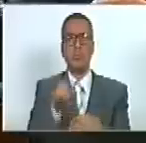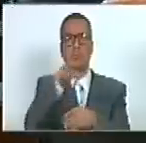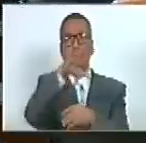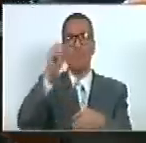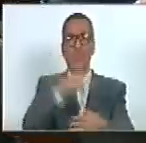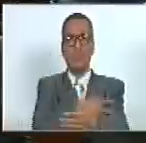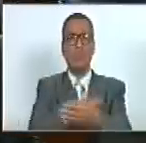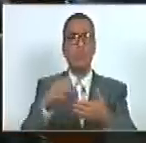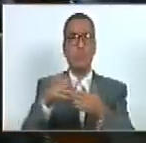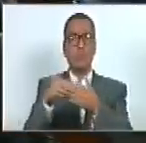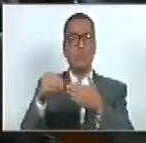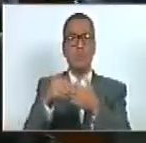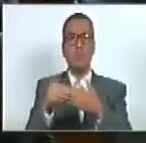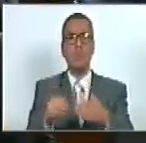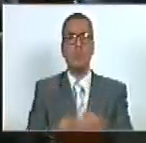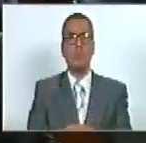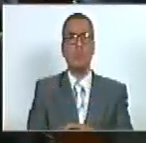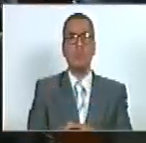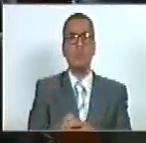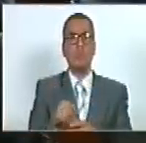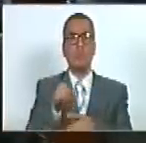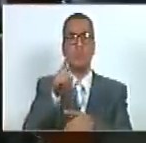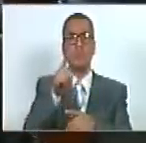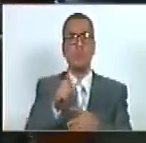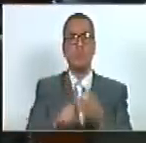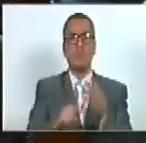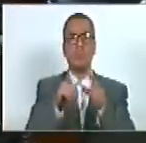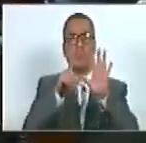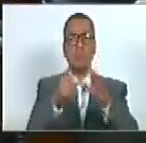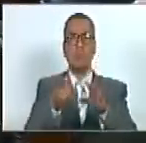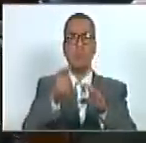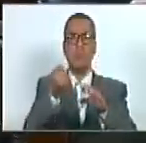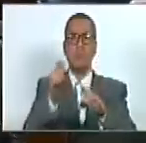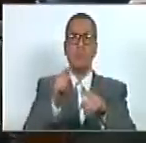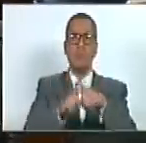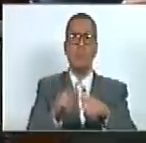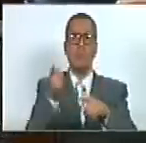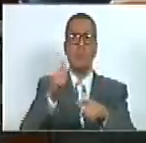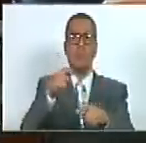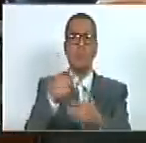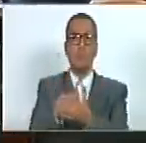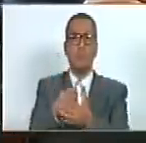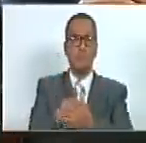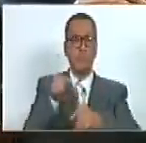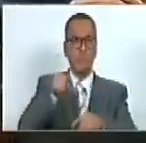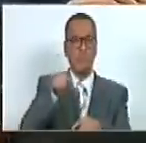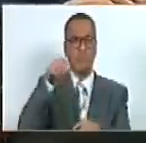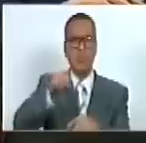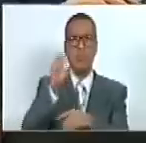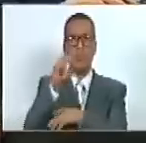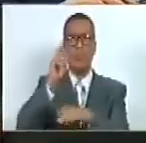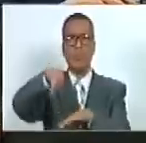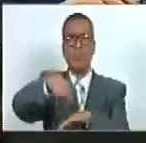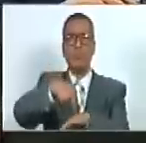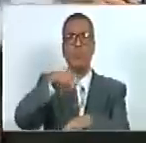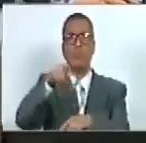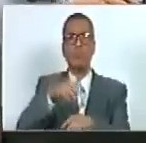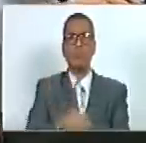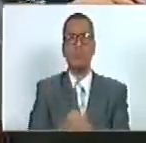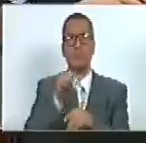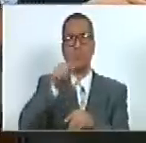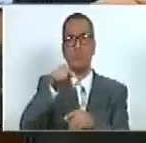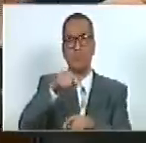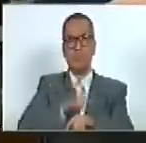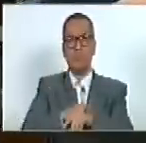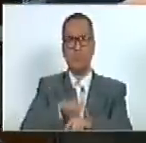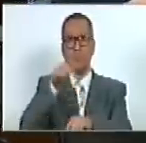50 millones de dólares es 6 veces más el presupuesto de esta Asamblea Nacional, esta